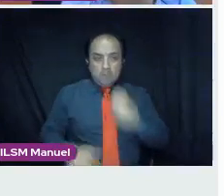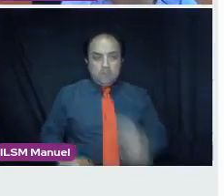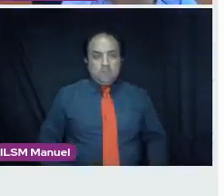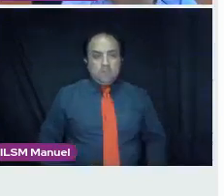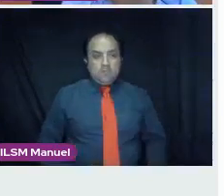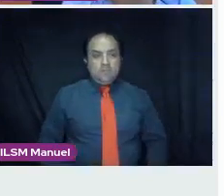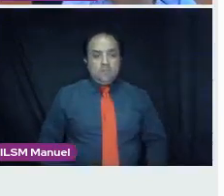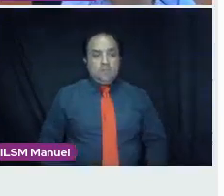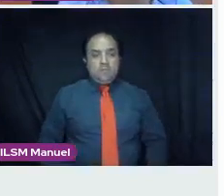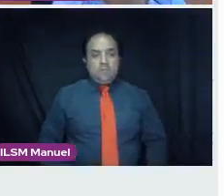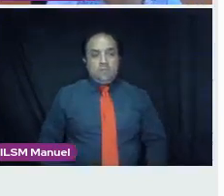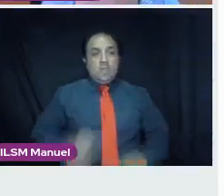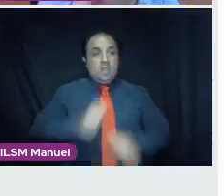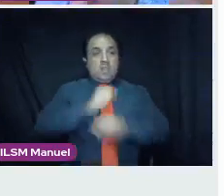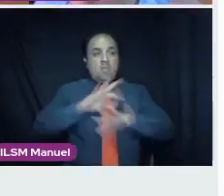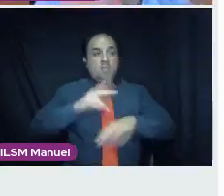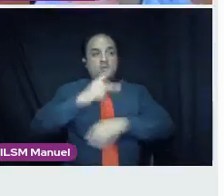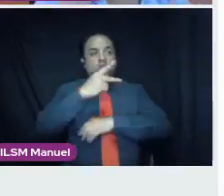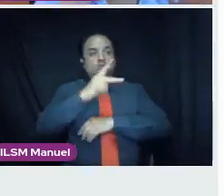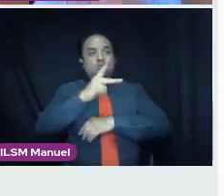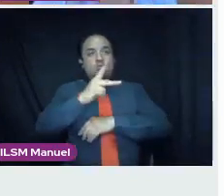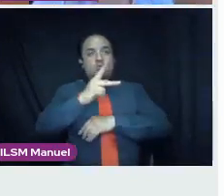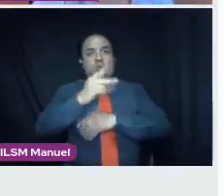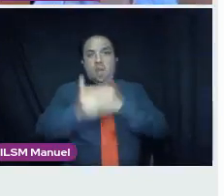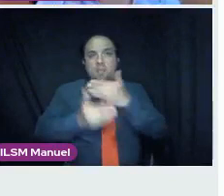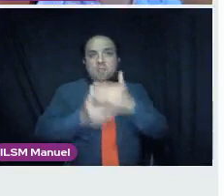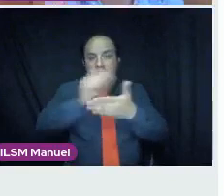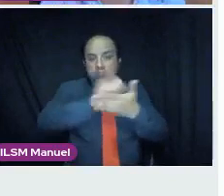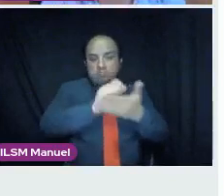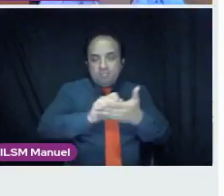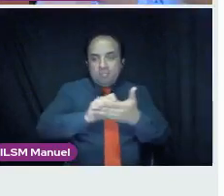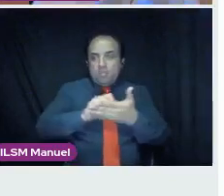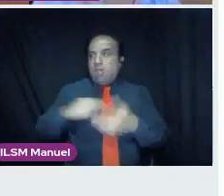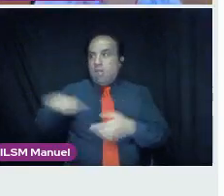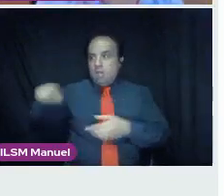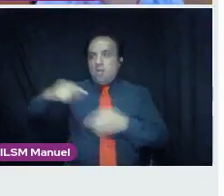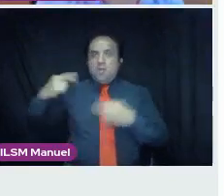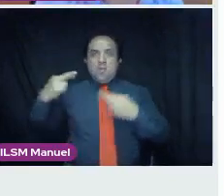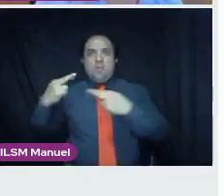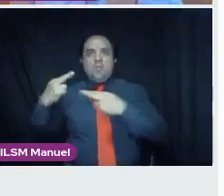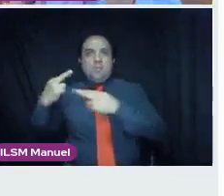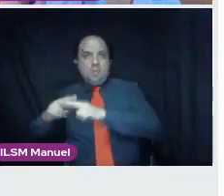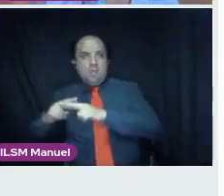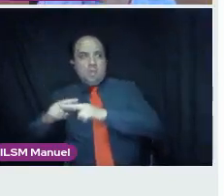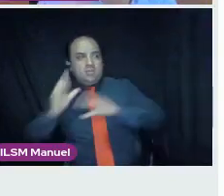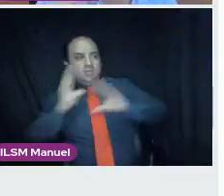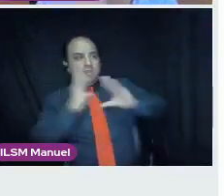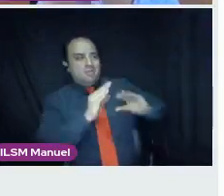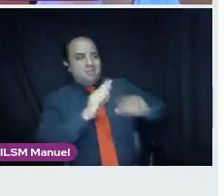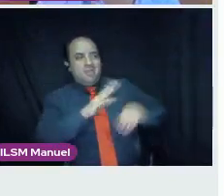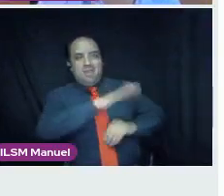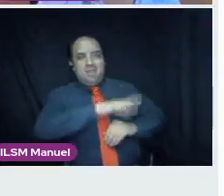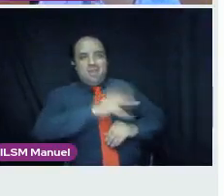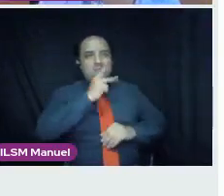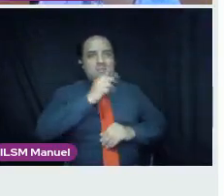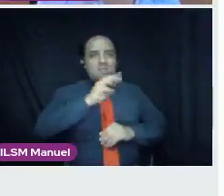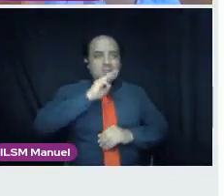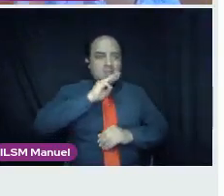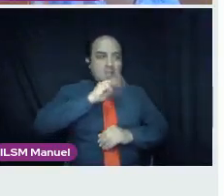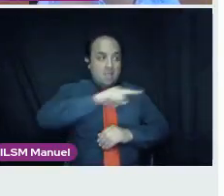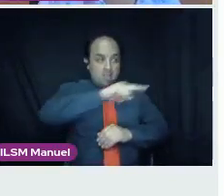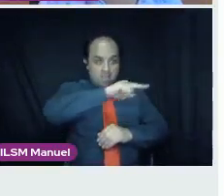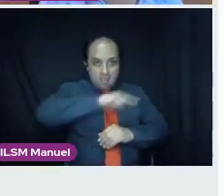registrar la información de los avances, o sea, poder que los docentes puedan entrenar a los papás para que los papás